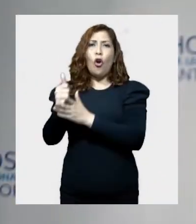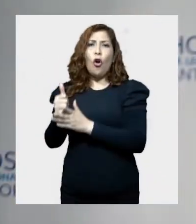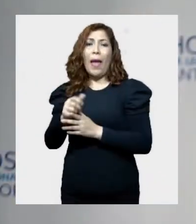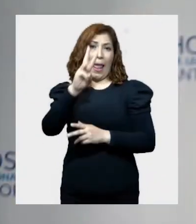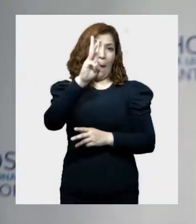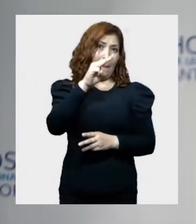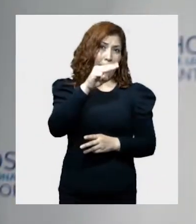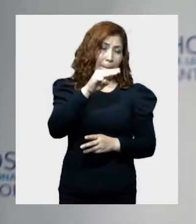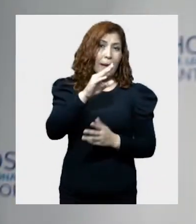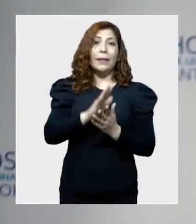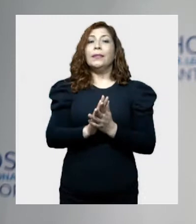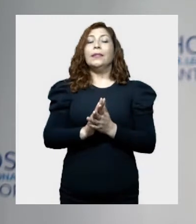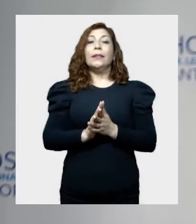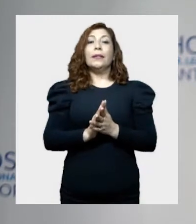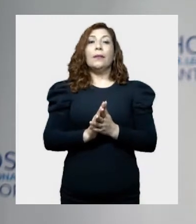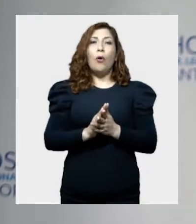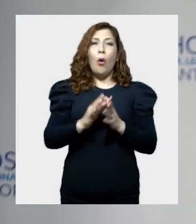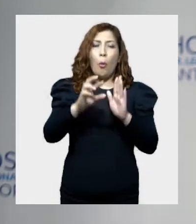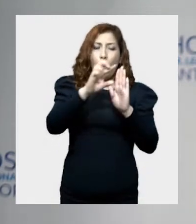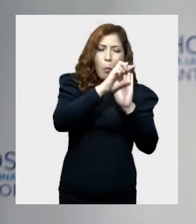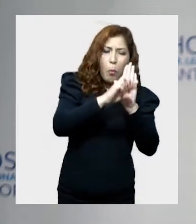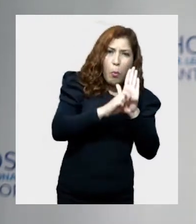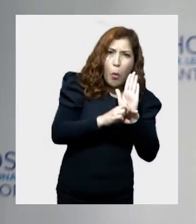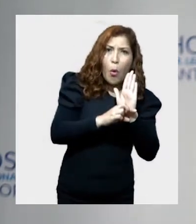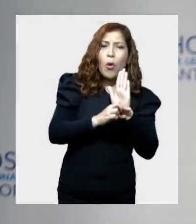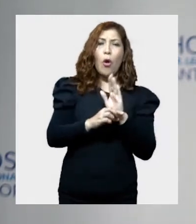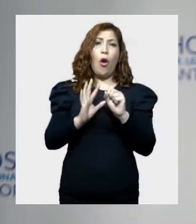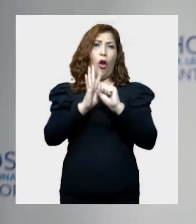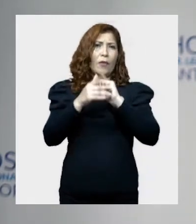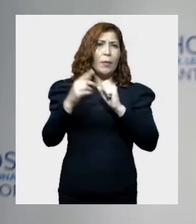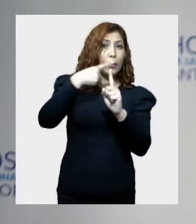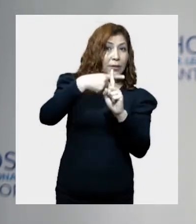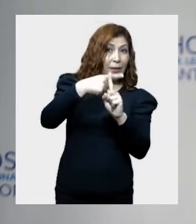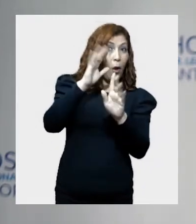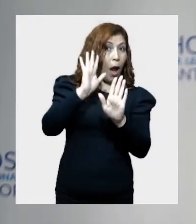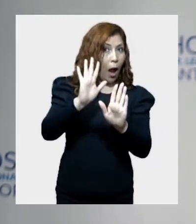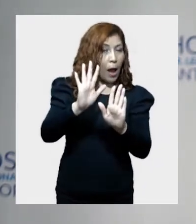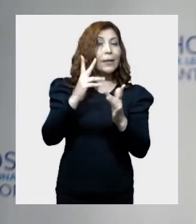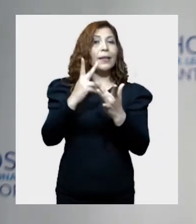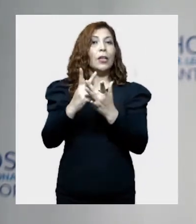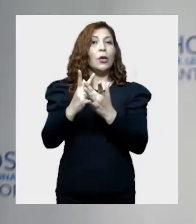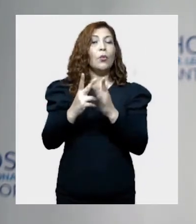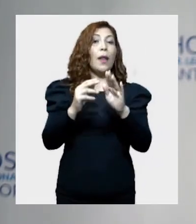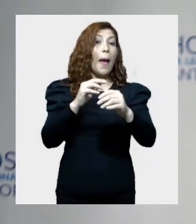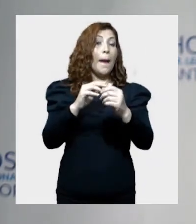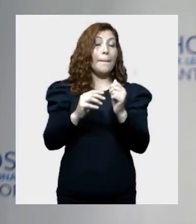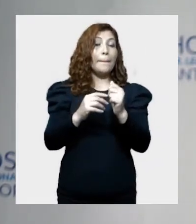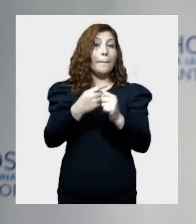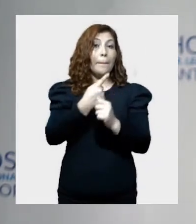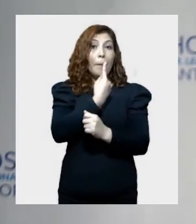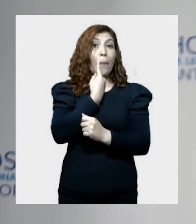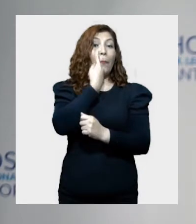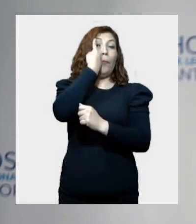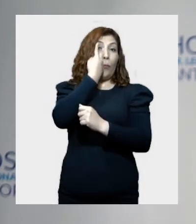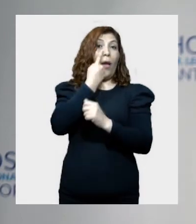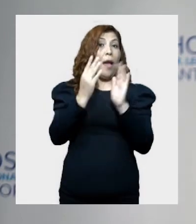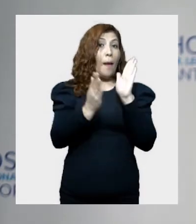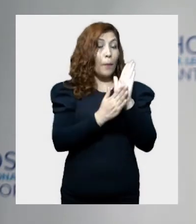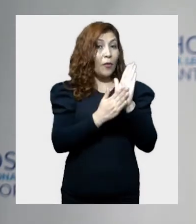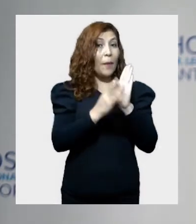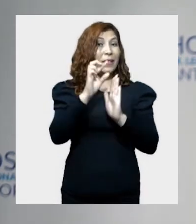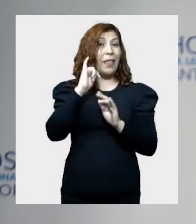mamás bajo protocolo COVID positivo, hasta que una prueba PCR indicara lo contrario. La pandemia impuso una